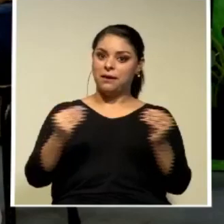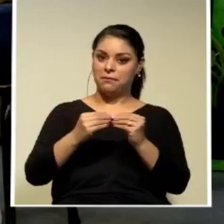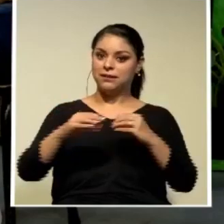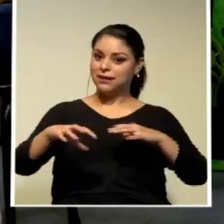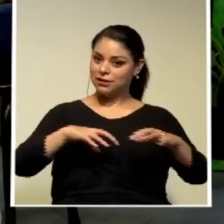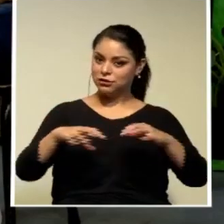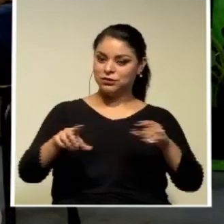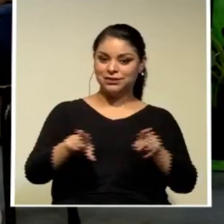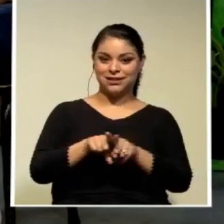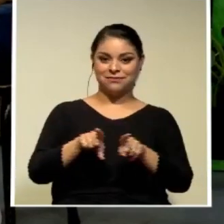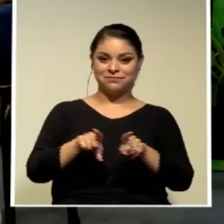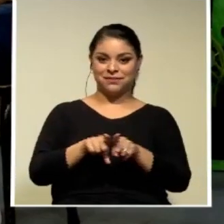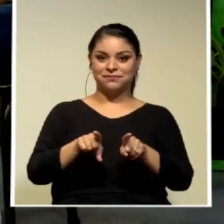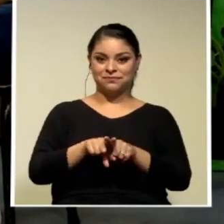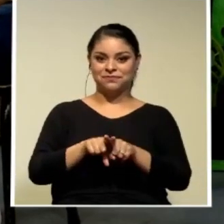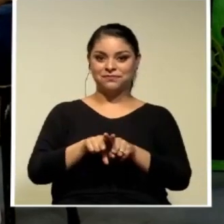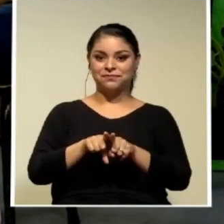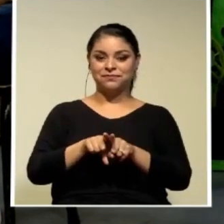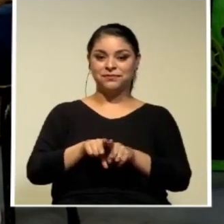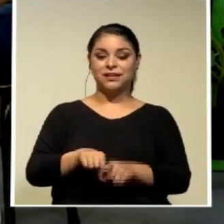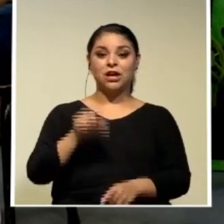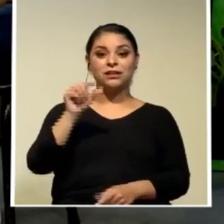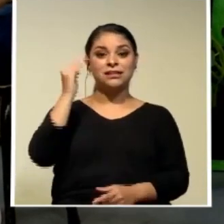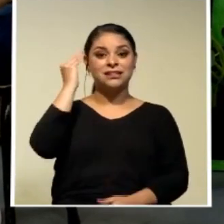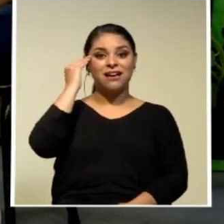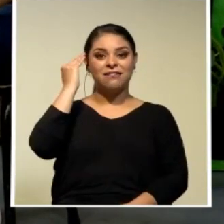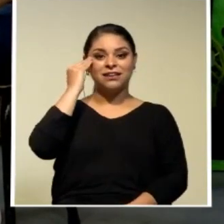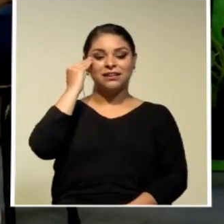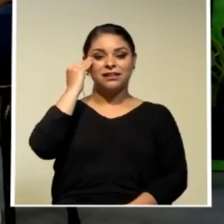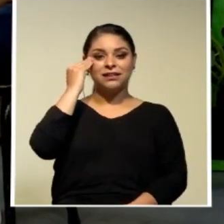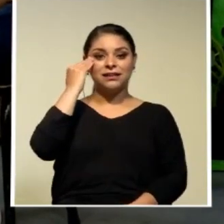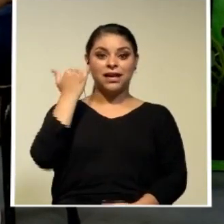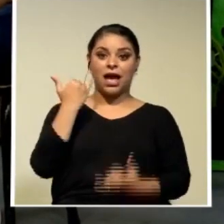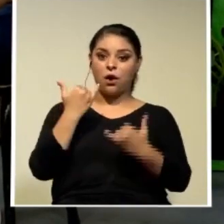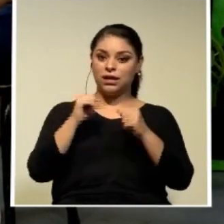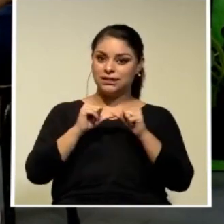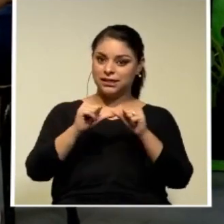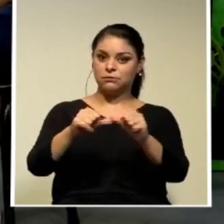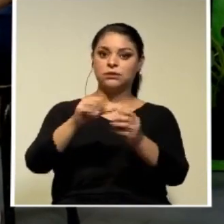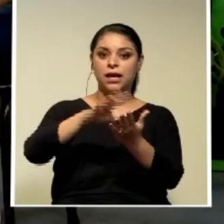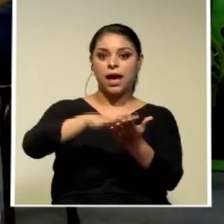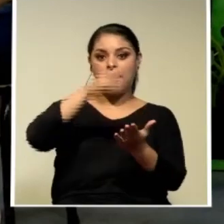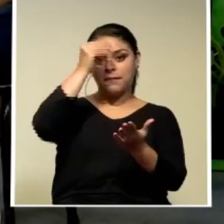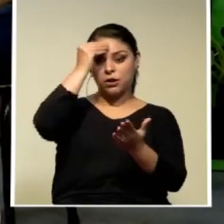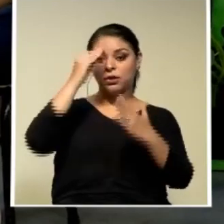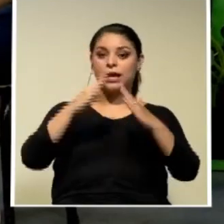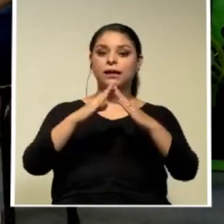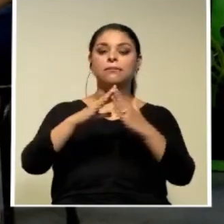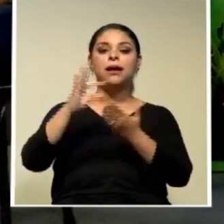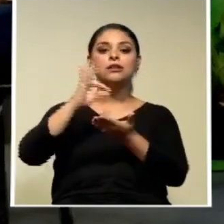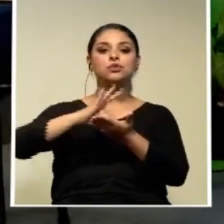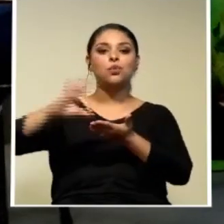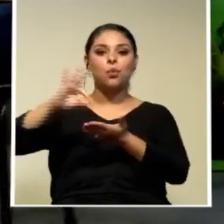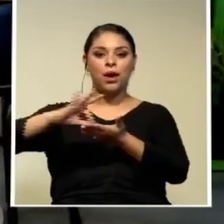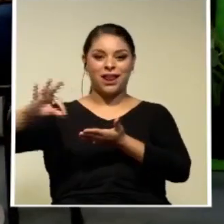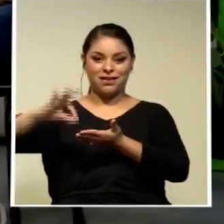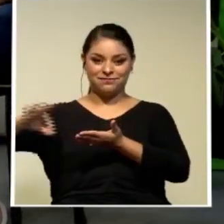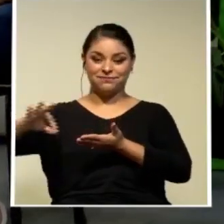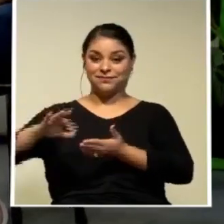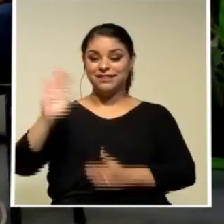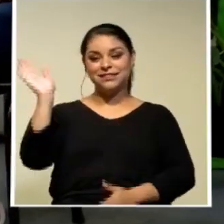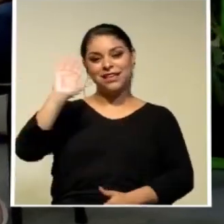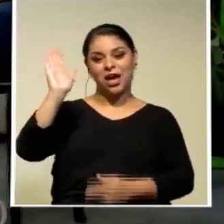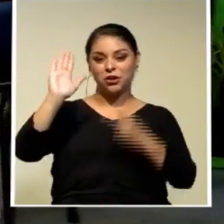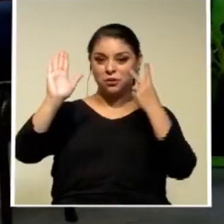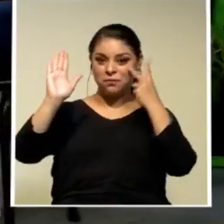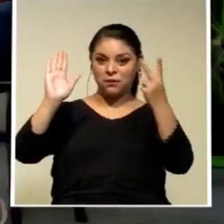también. Ajá. Y ahorita, ¿sabe qué, niña Ley? Contame. Vamos a seguir con Aprendo en Casa Primaria. ¡Chao! ¡Nos vemos, niños y niñas! ¡Chao! Hay